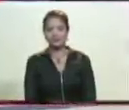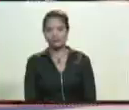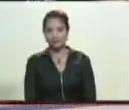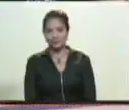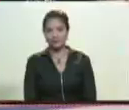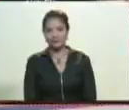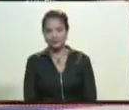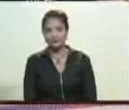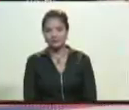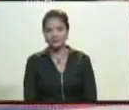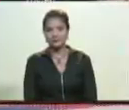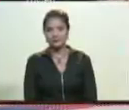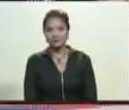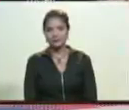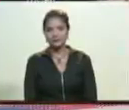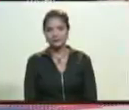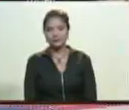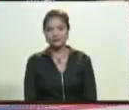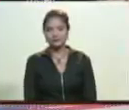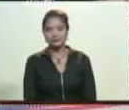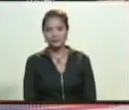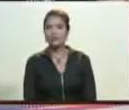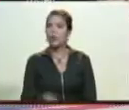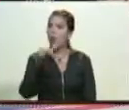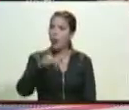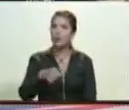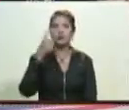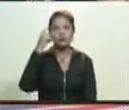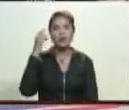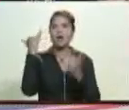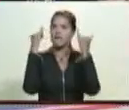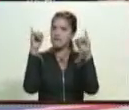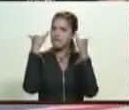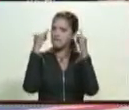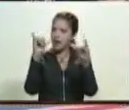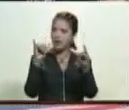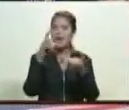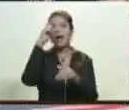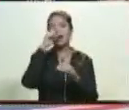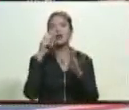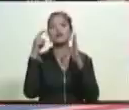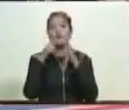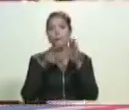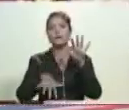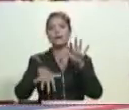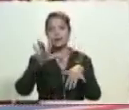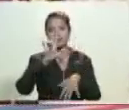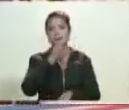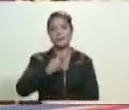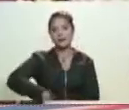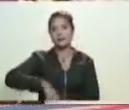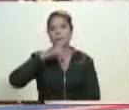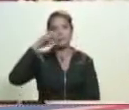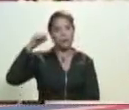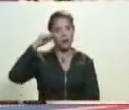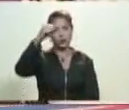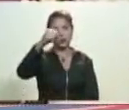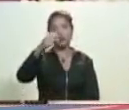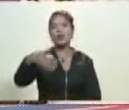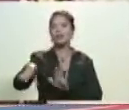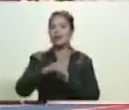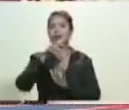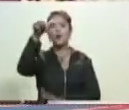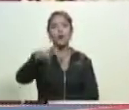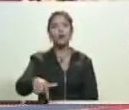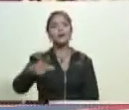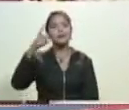Bueno, compañeros, hoy es un día de fiesta. En el año 2015, el presidente Nicolás Maduro decretó este